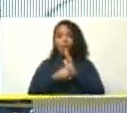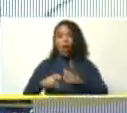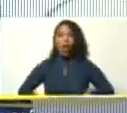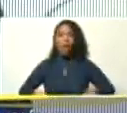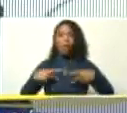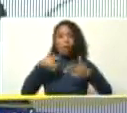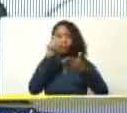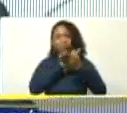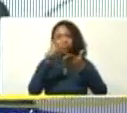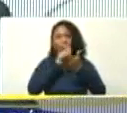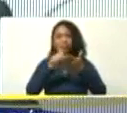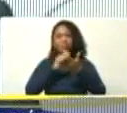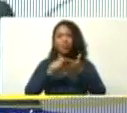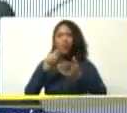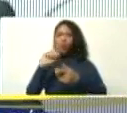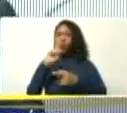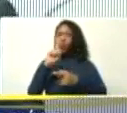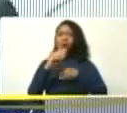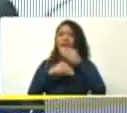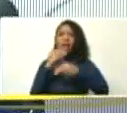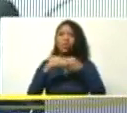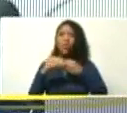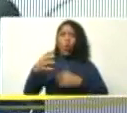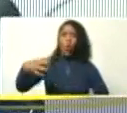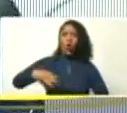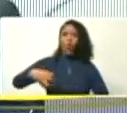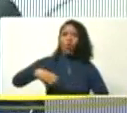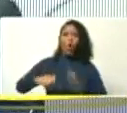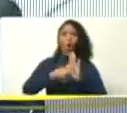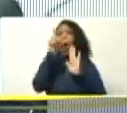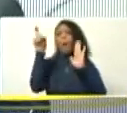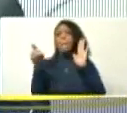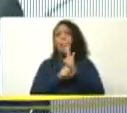Escribió, ni siquiera llegó a escribir una novela.